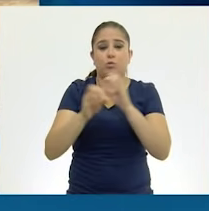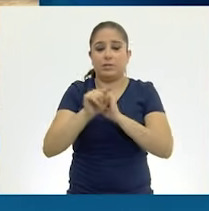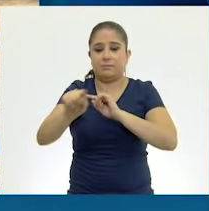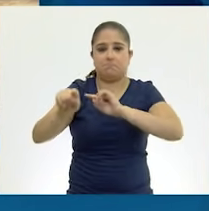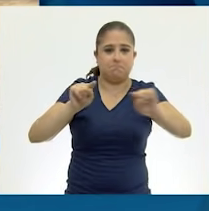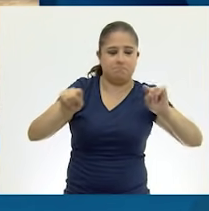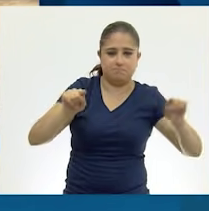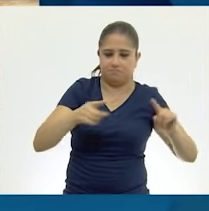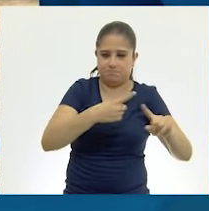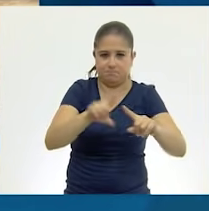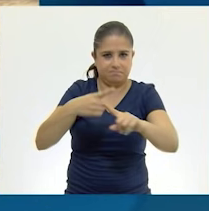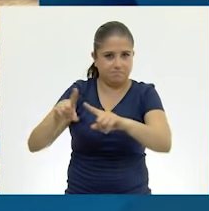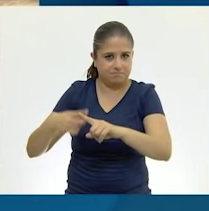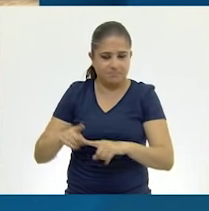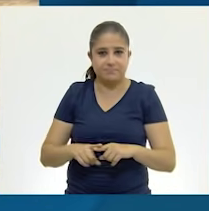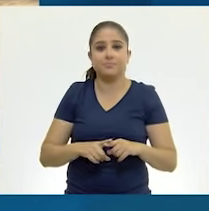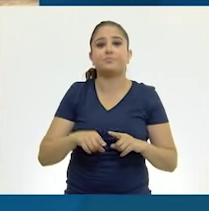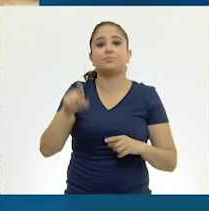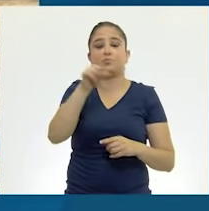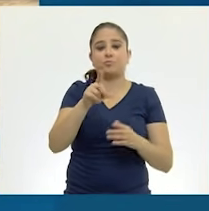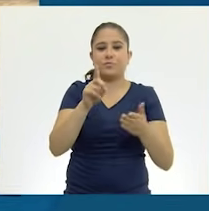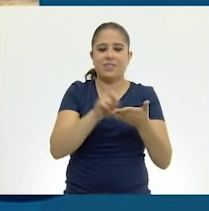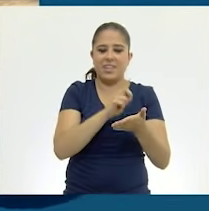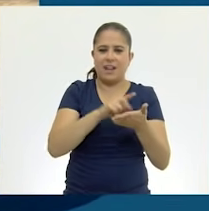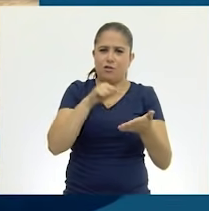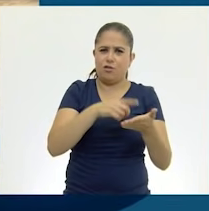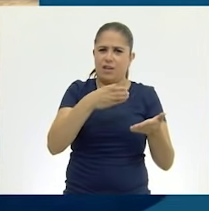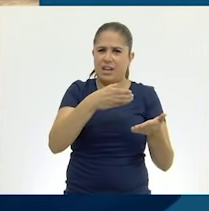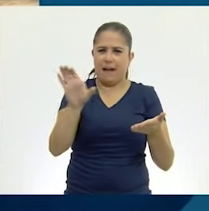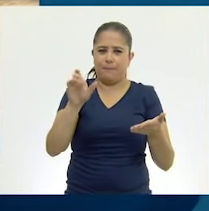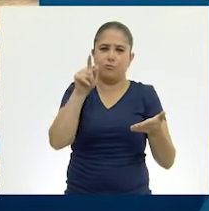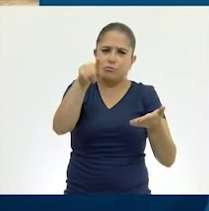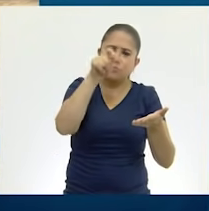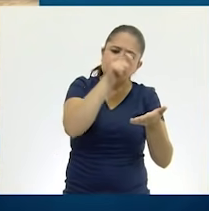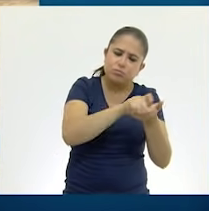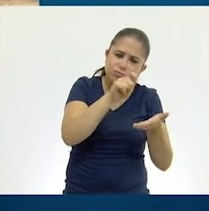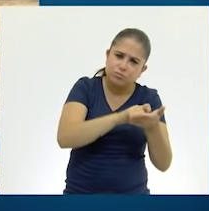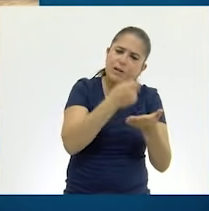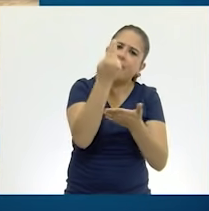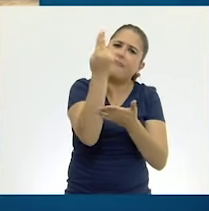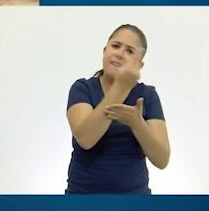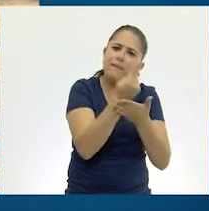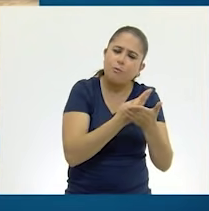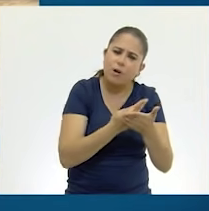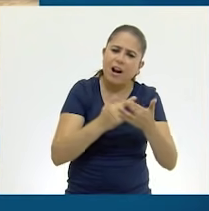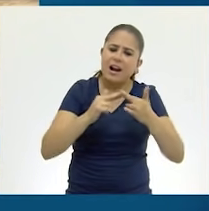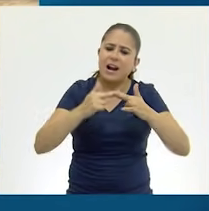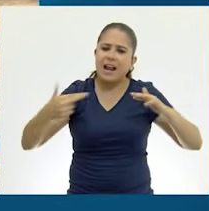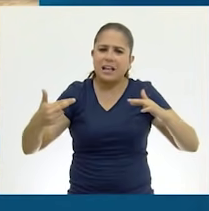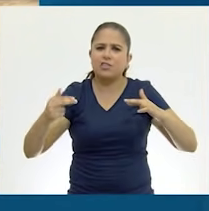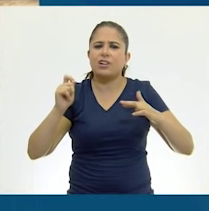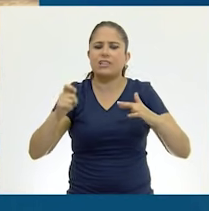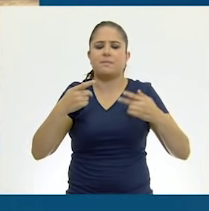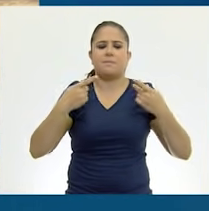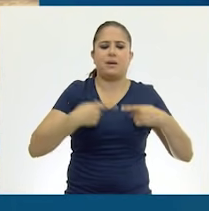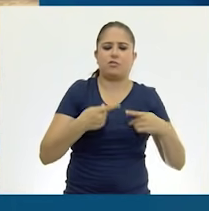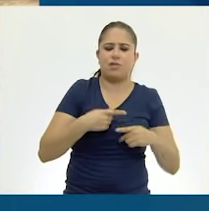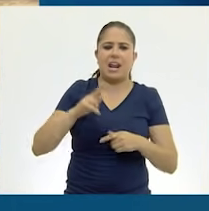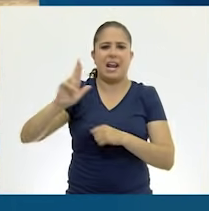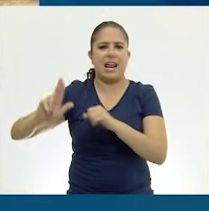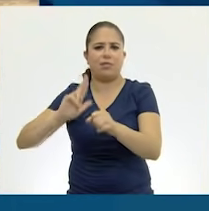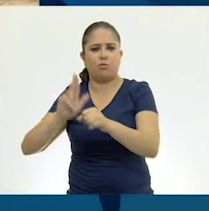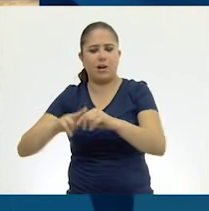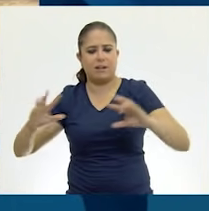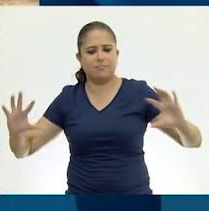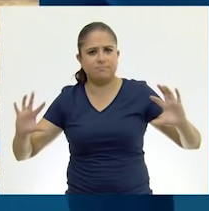etc. En su diario de campo, describan e ilustren estas relaciones entre el ser humano y la naturaleza. No